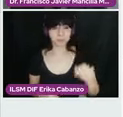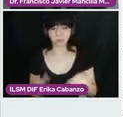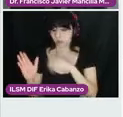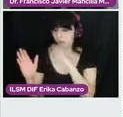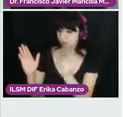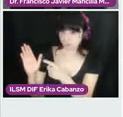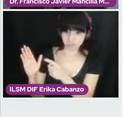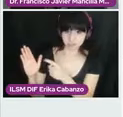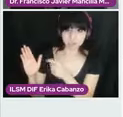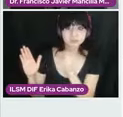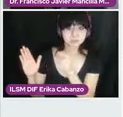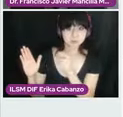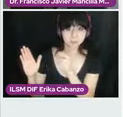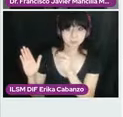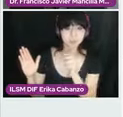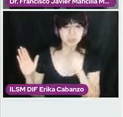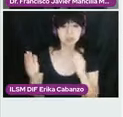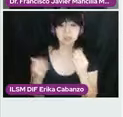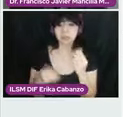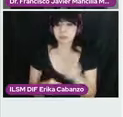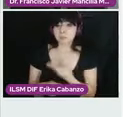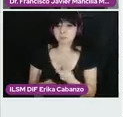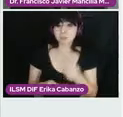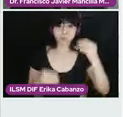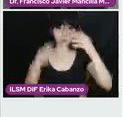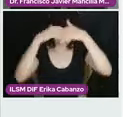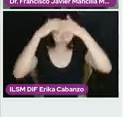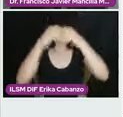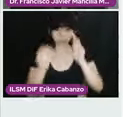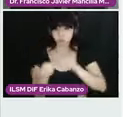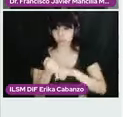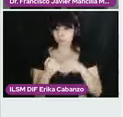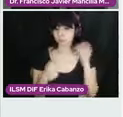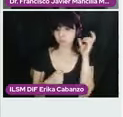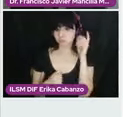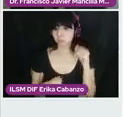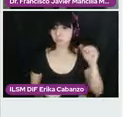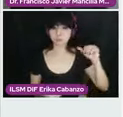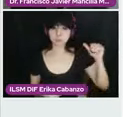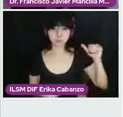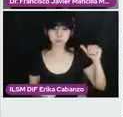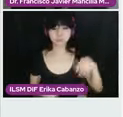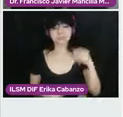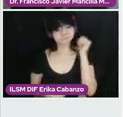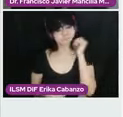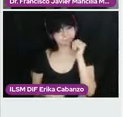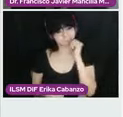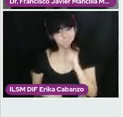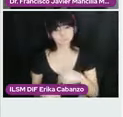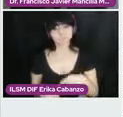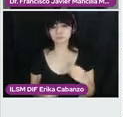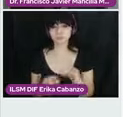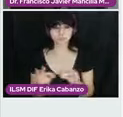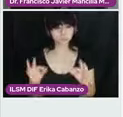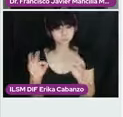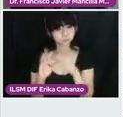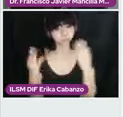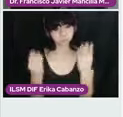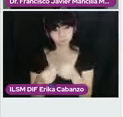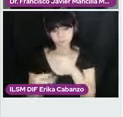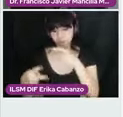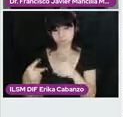con el estímulo auditivo, ¿sí? No, casi siempre va ligado la audiometría tonal con la